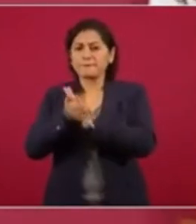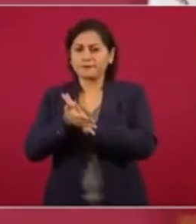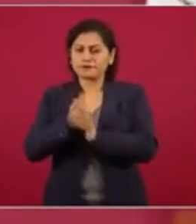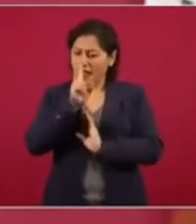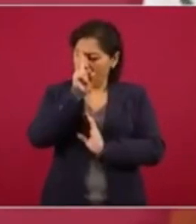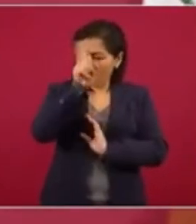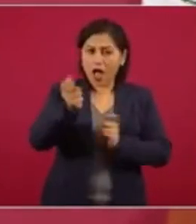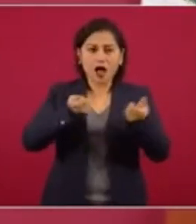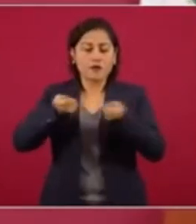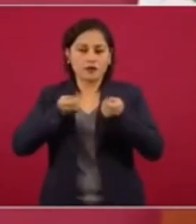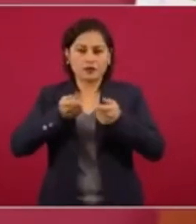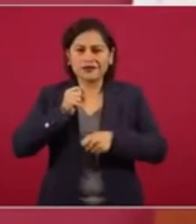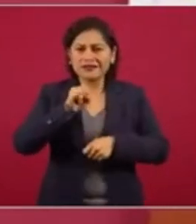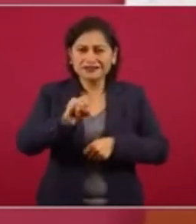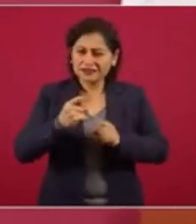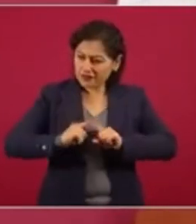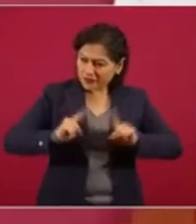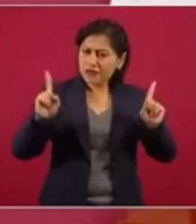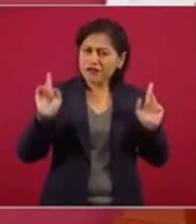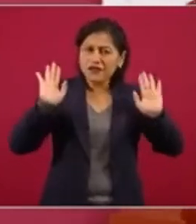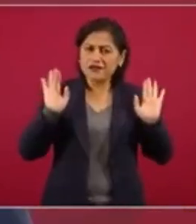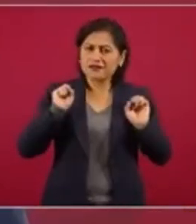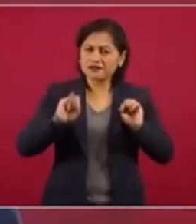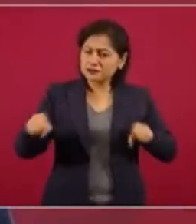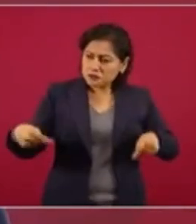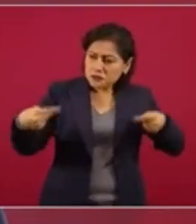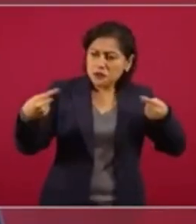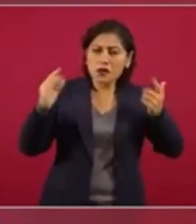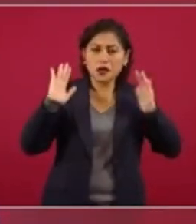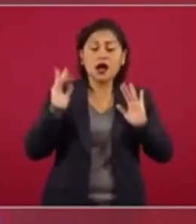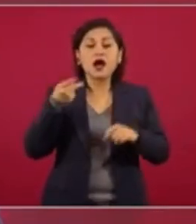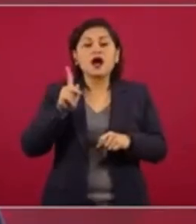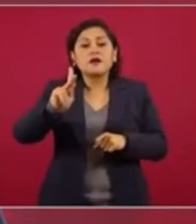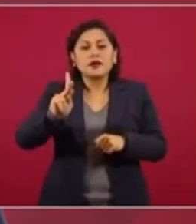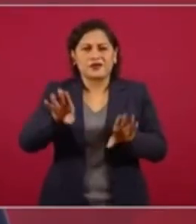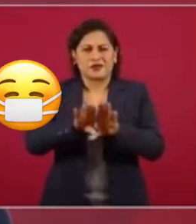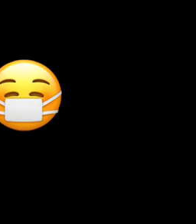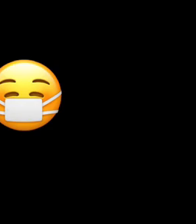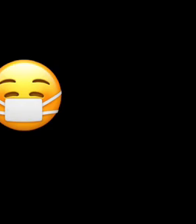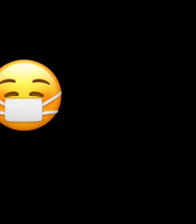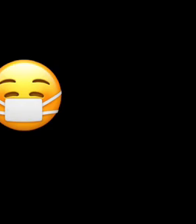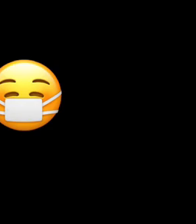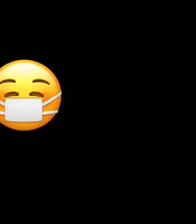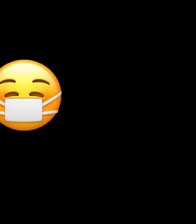O sea, podemos tener diferencias y todo, pero ¿cómo? Pegar una cachetada.